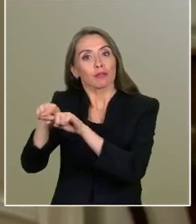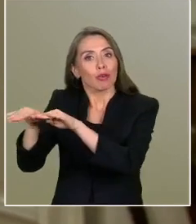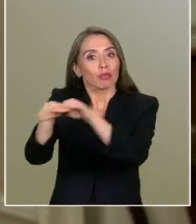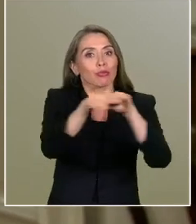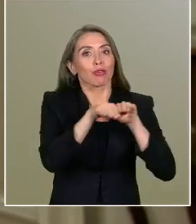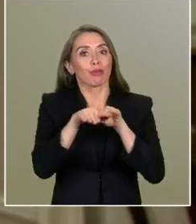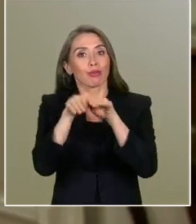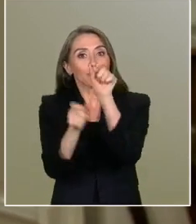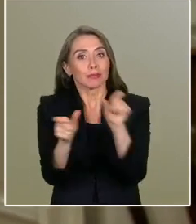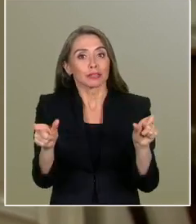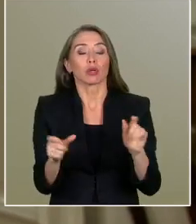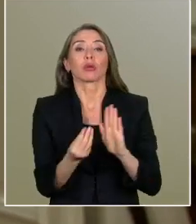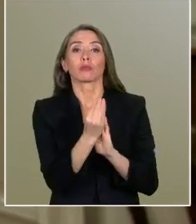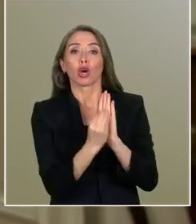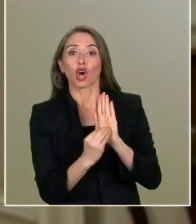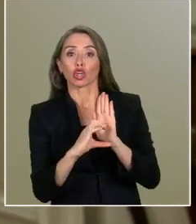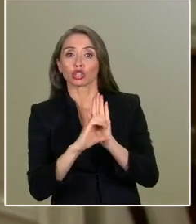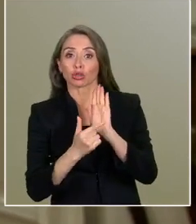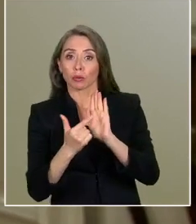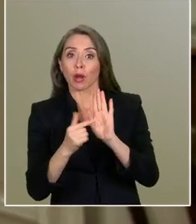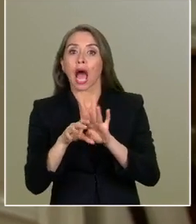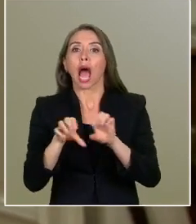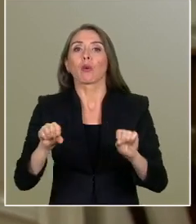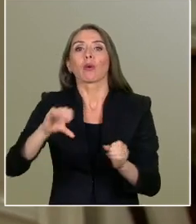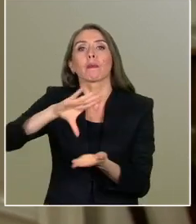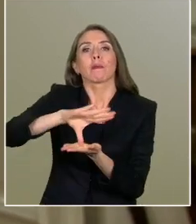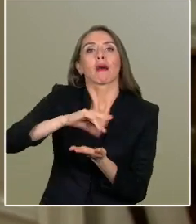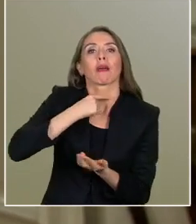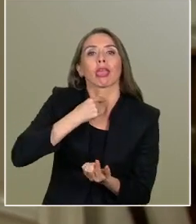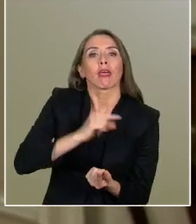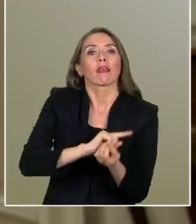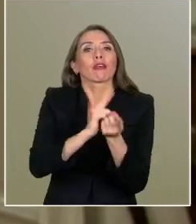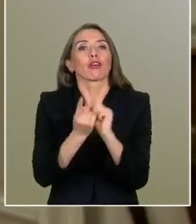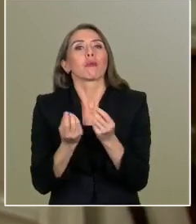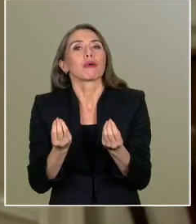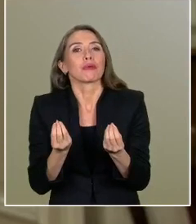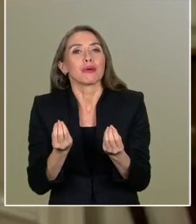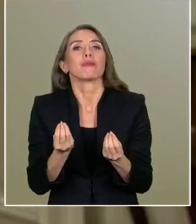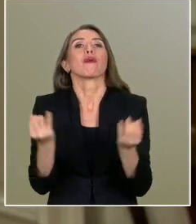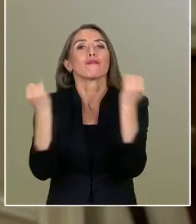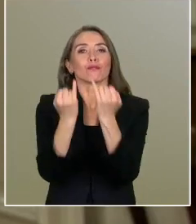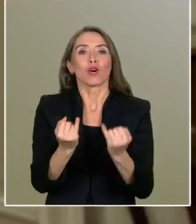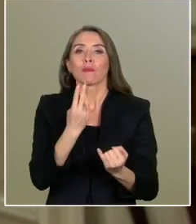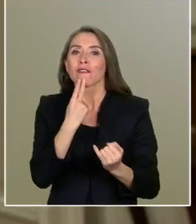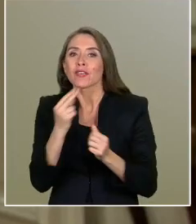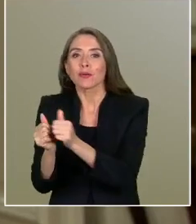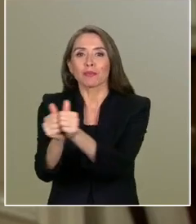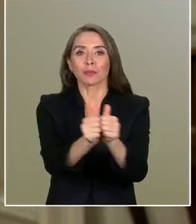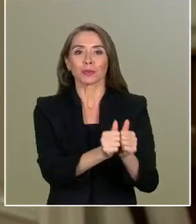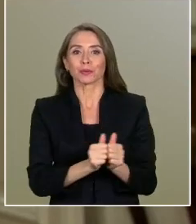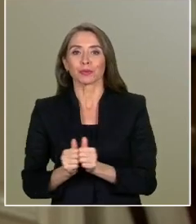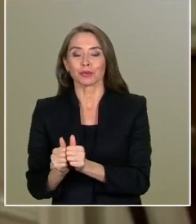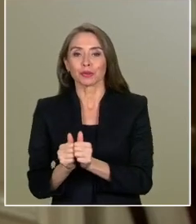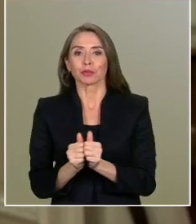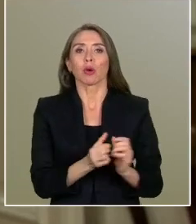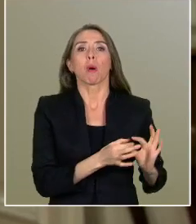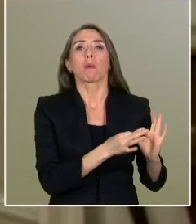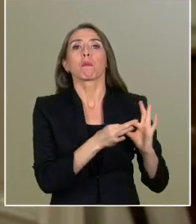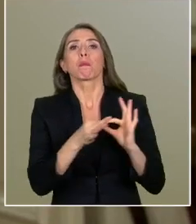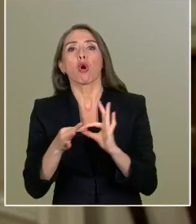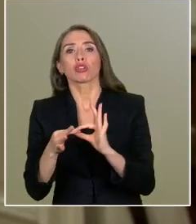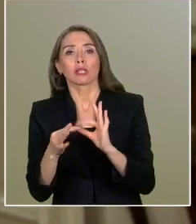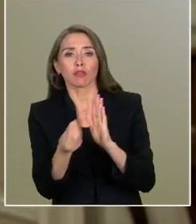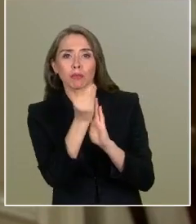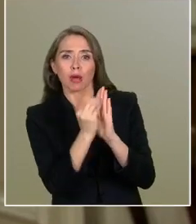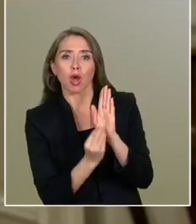porque es en la constitución donde acordamos el país que queremos ser y la manera en que queremos vivir juntos los motivos para dar